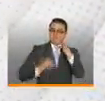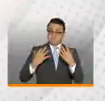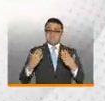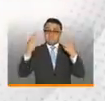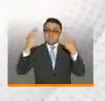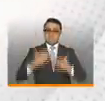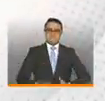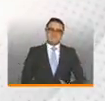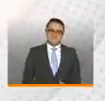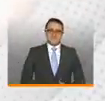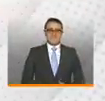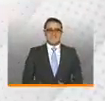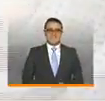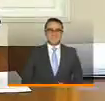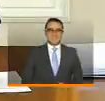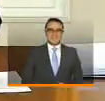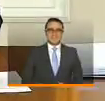responsables con la vida.